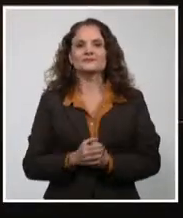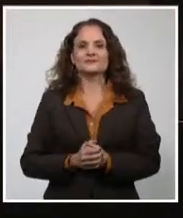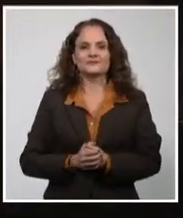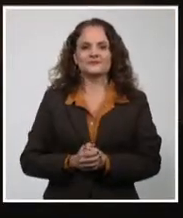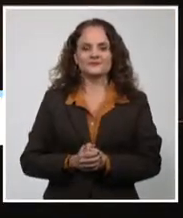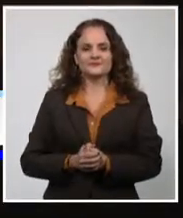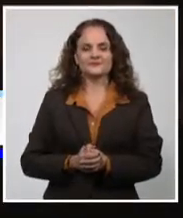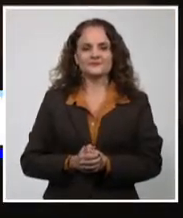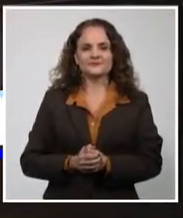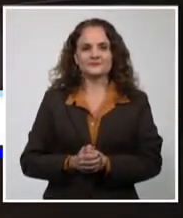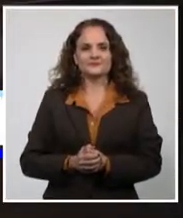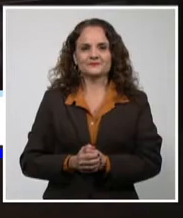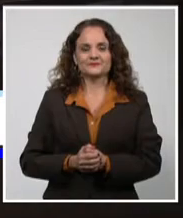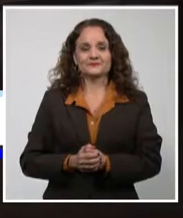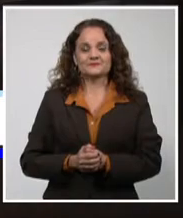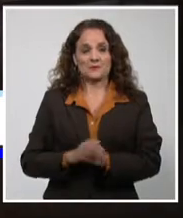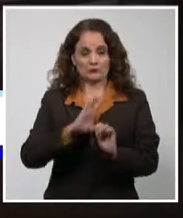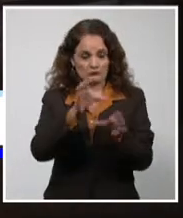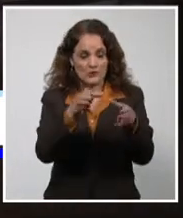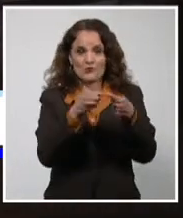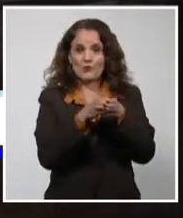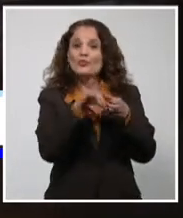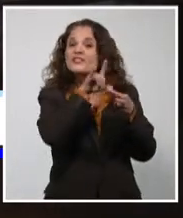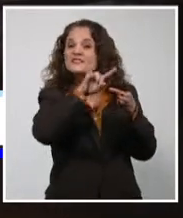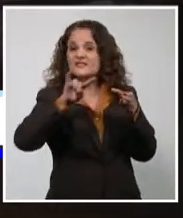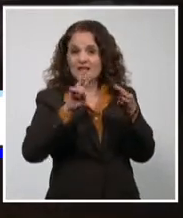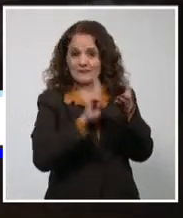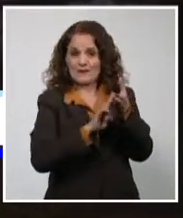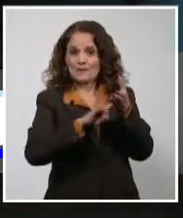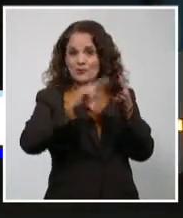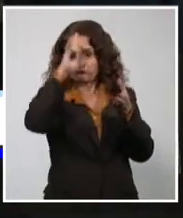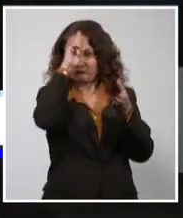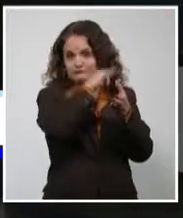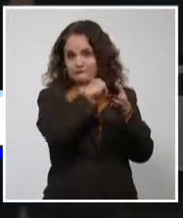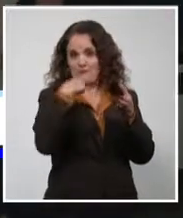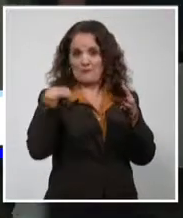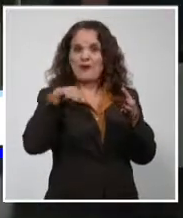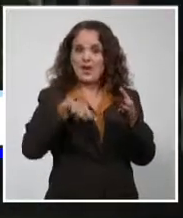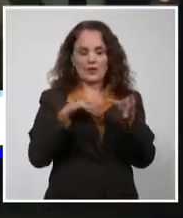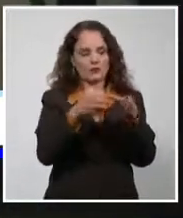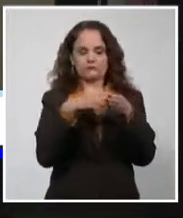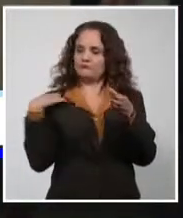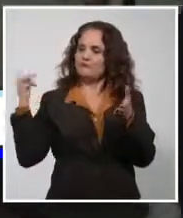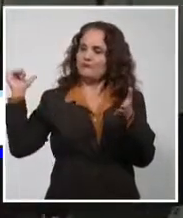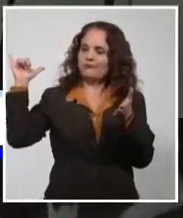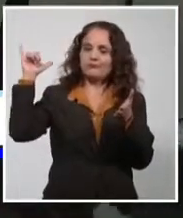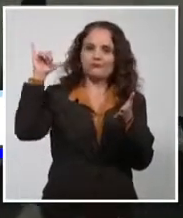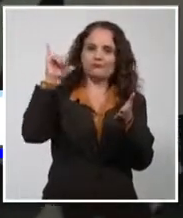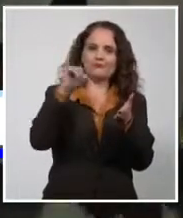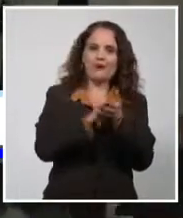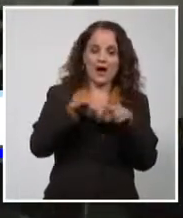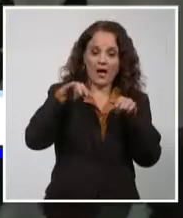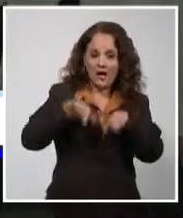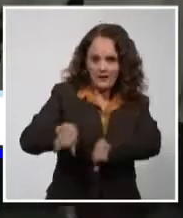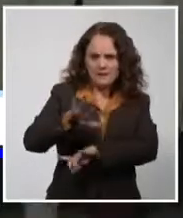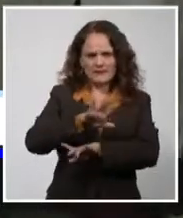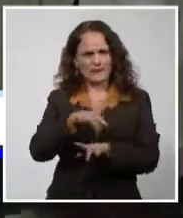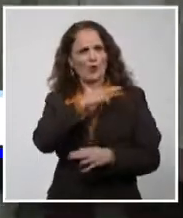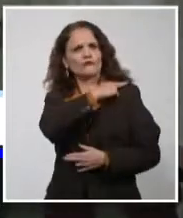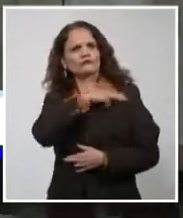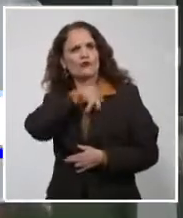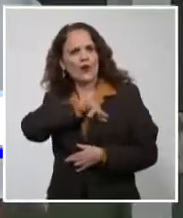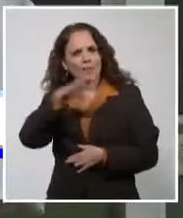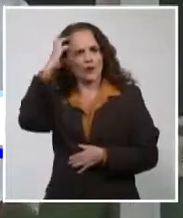De regreso a la patria, los 16 especialistas de la salud recibieron el merecido agasajo de las autoridades cubanas en el